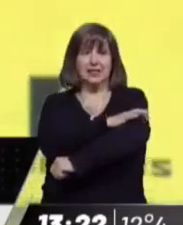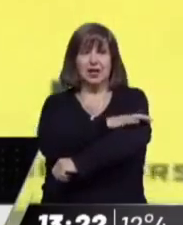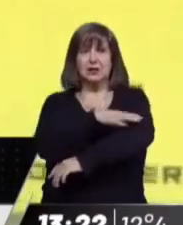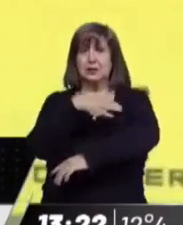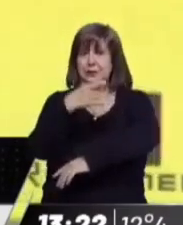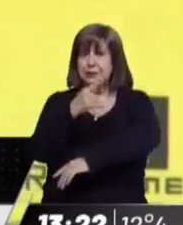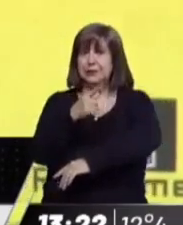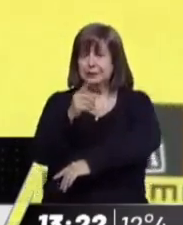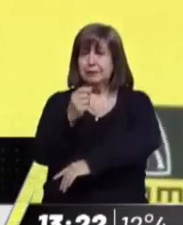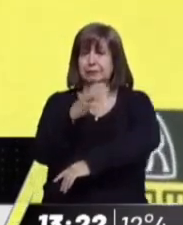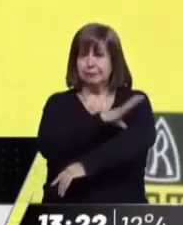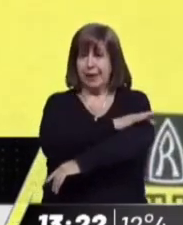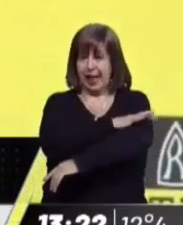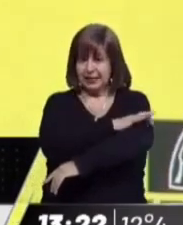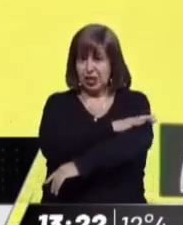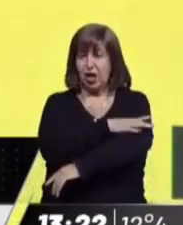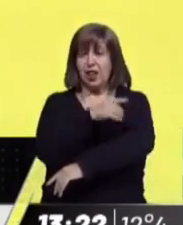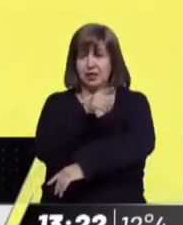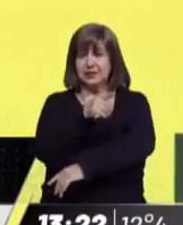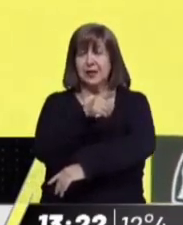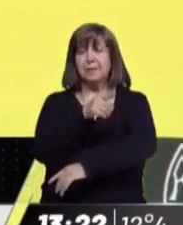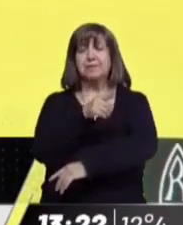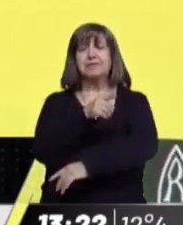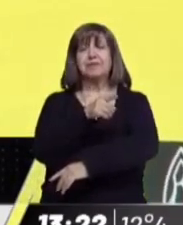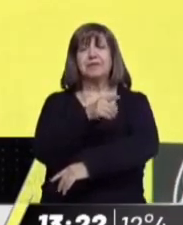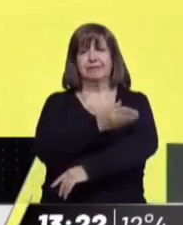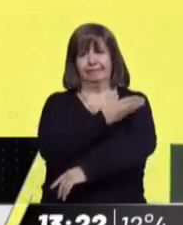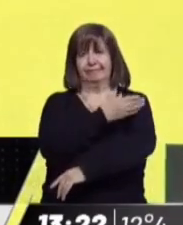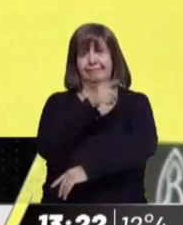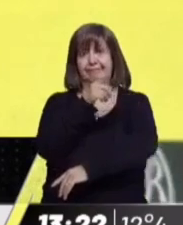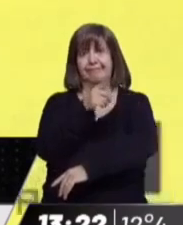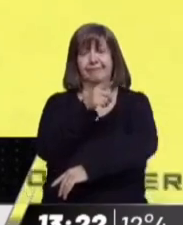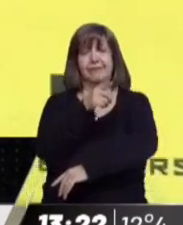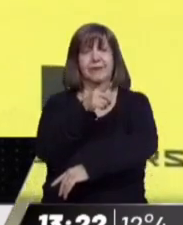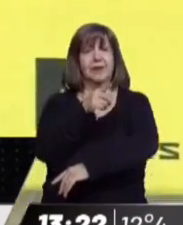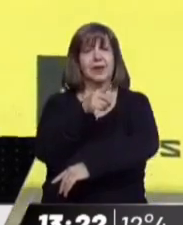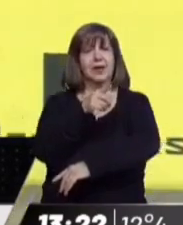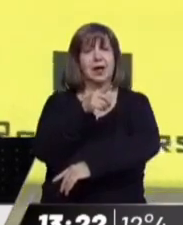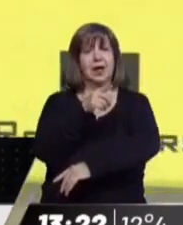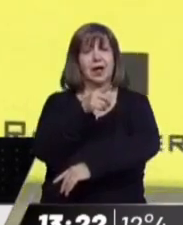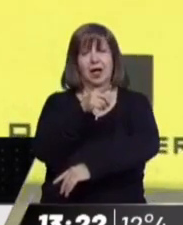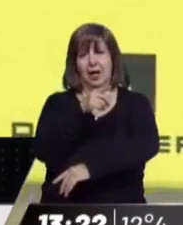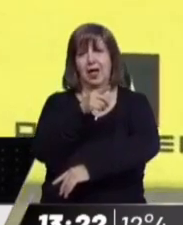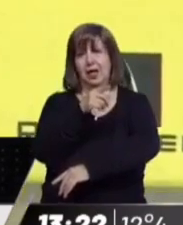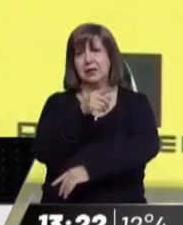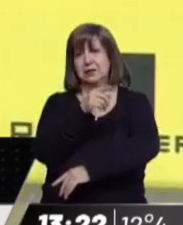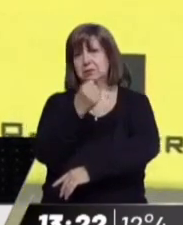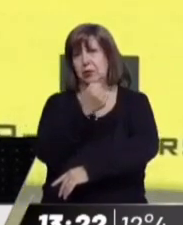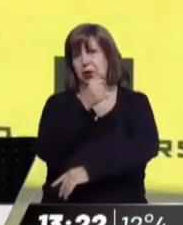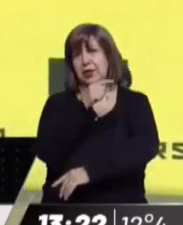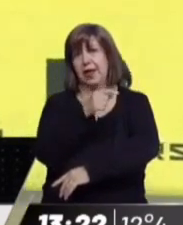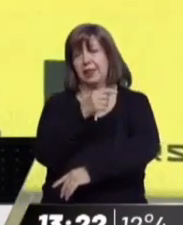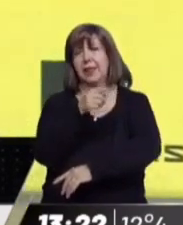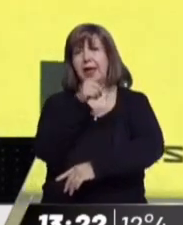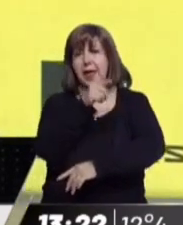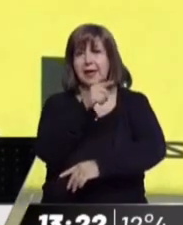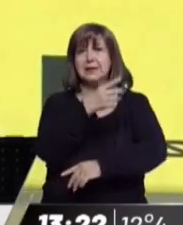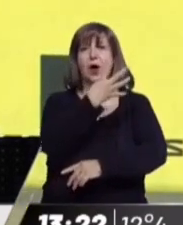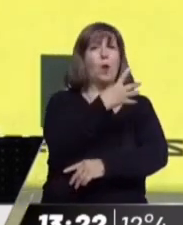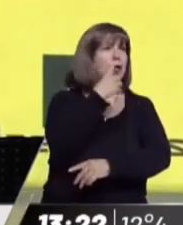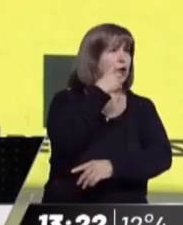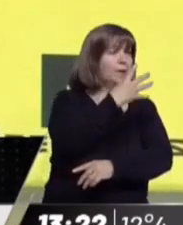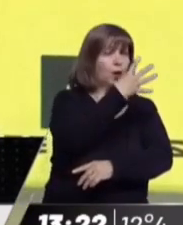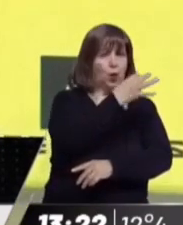mundo este Exacto sobre todo esa monodroga verdad este ese de